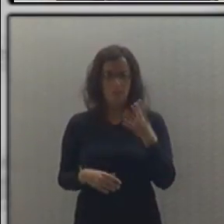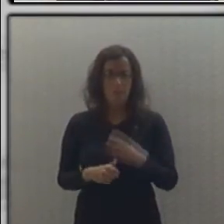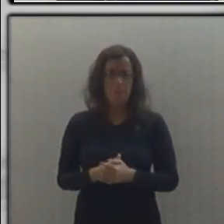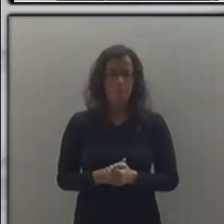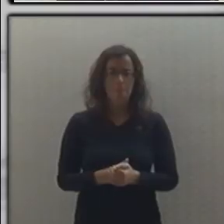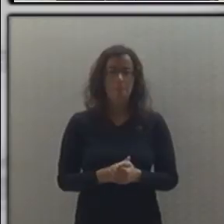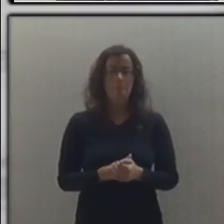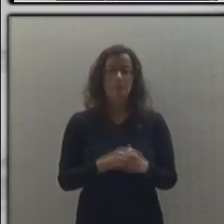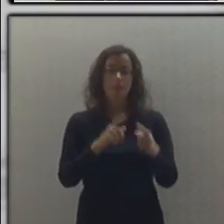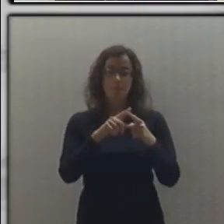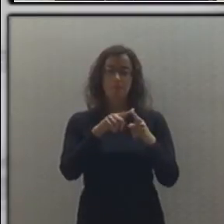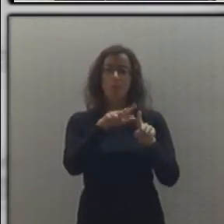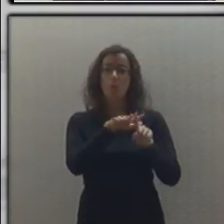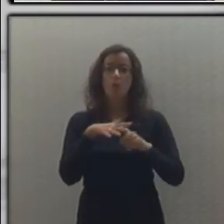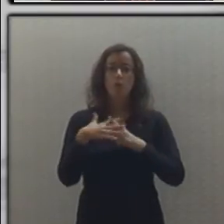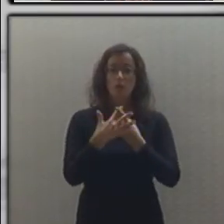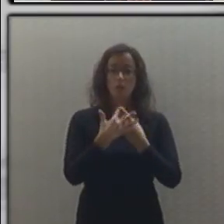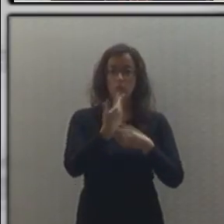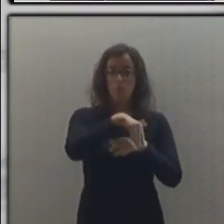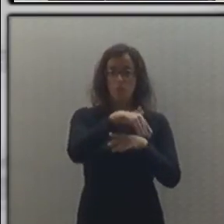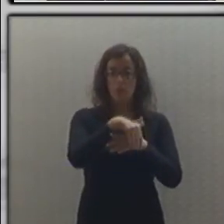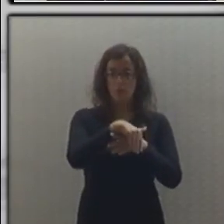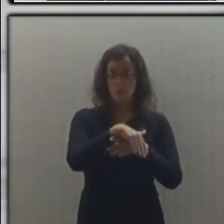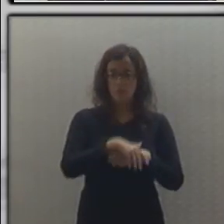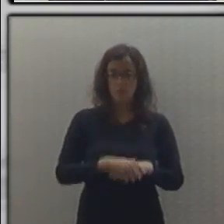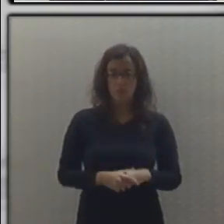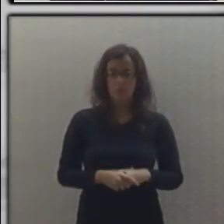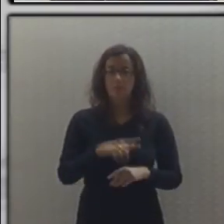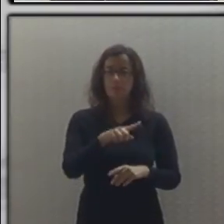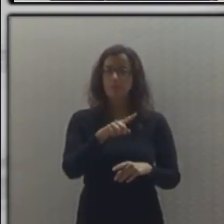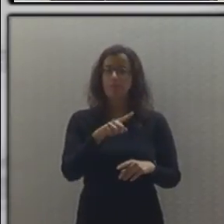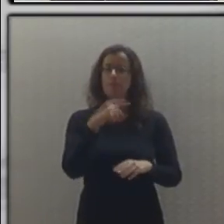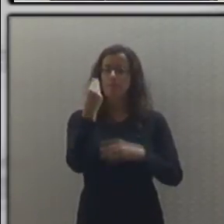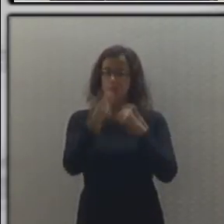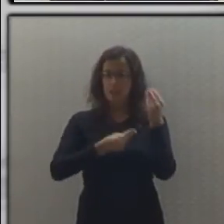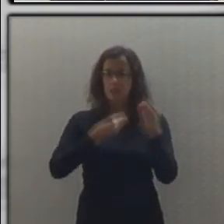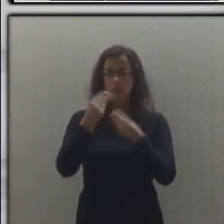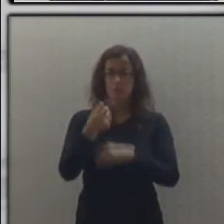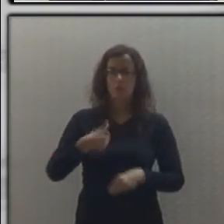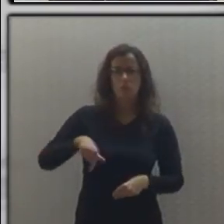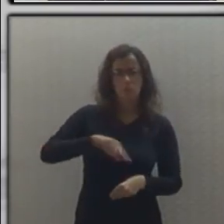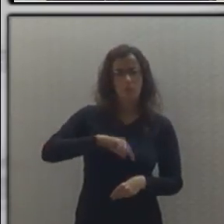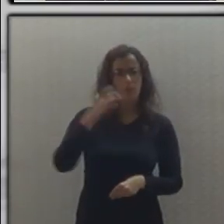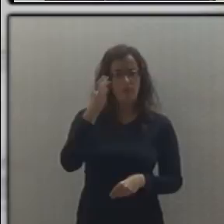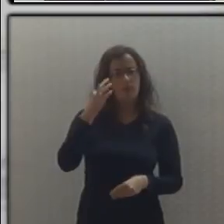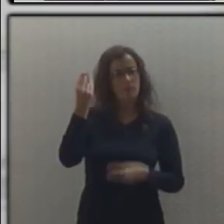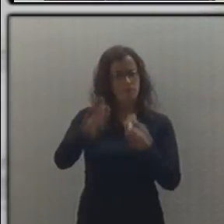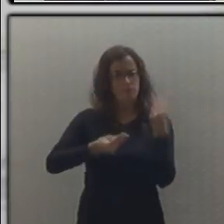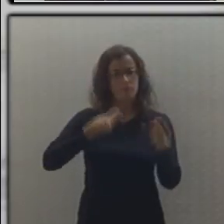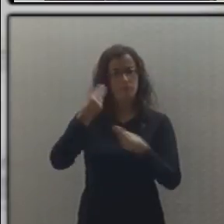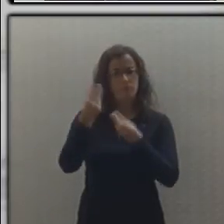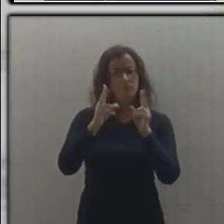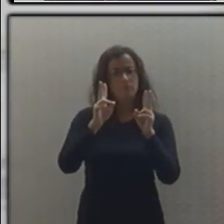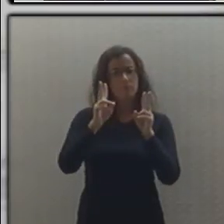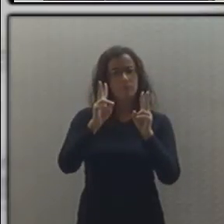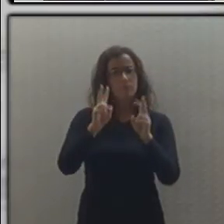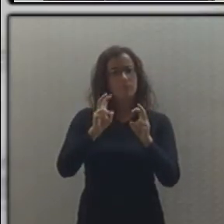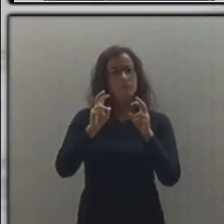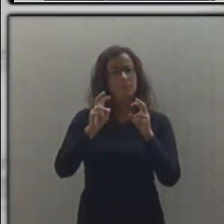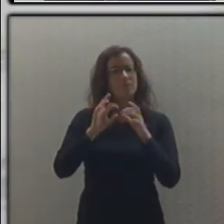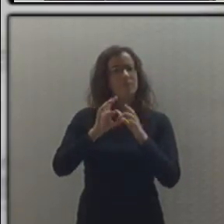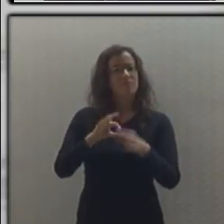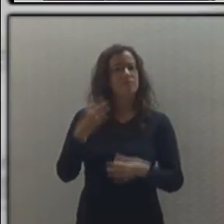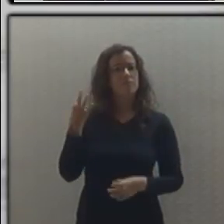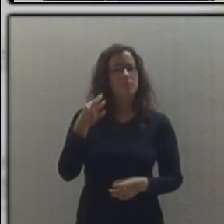Con respecto al contexto urbano, aquí hay una reflexión que yo creo que todos deberíamos hacer, y es sobre, lo primero,